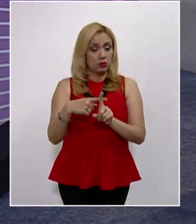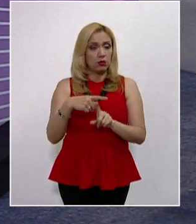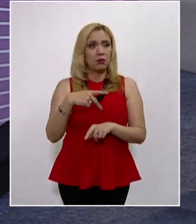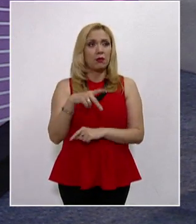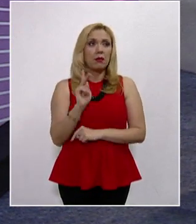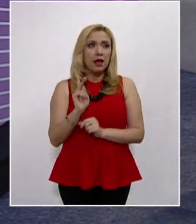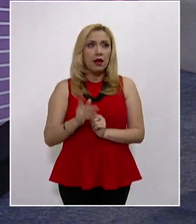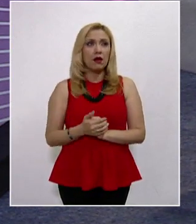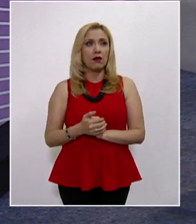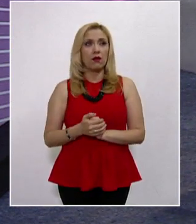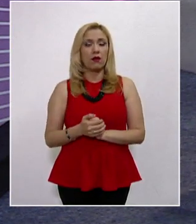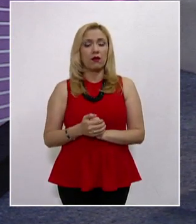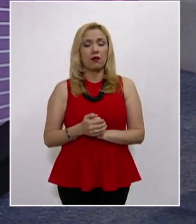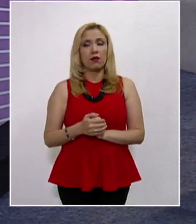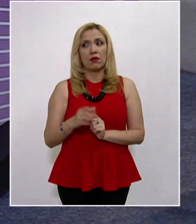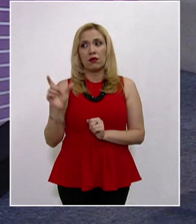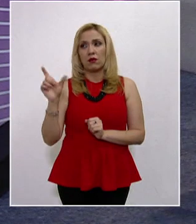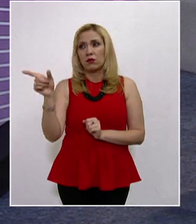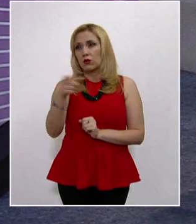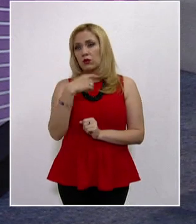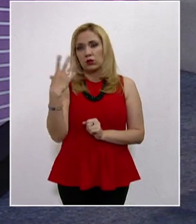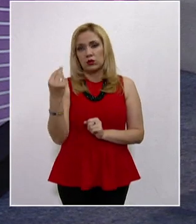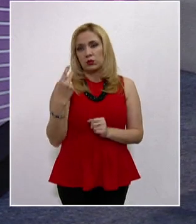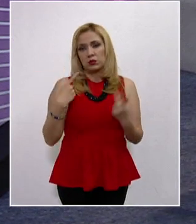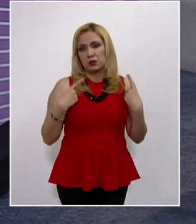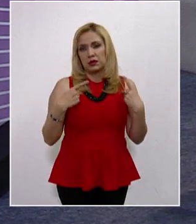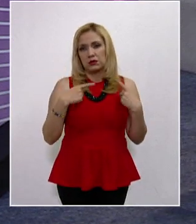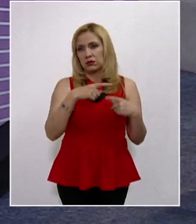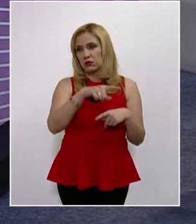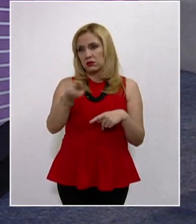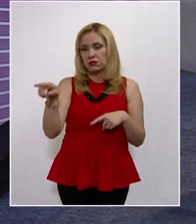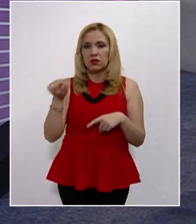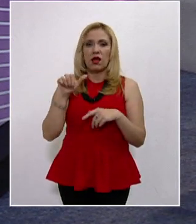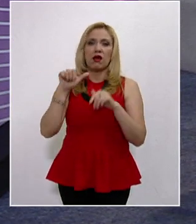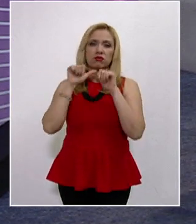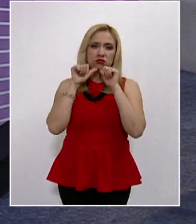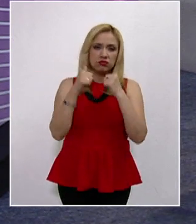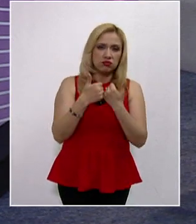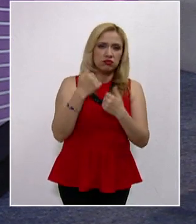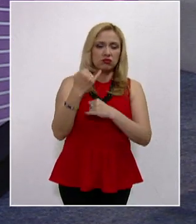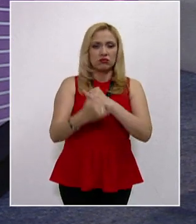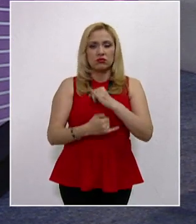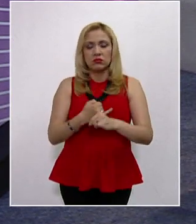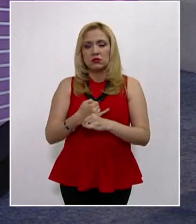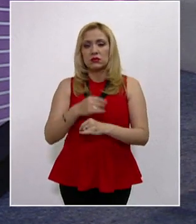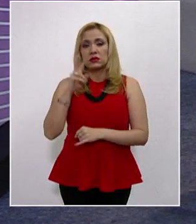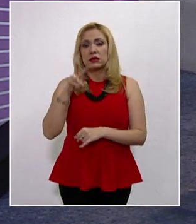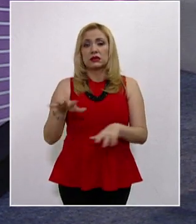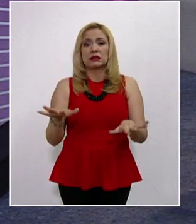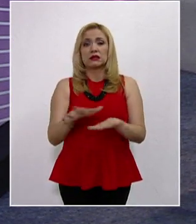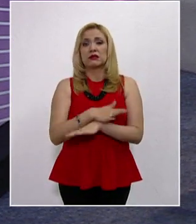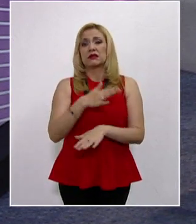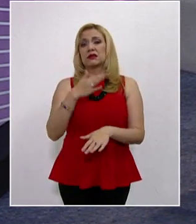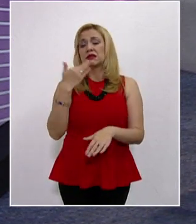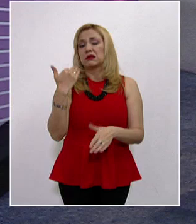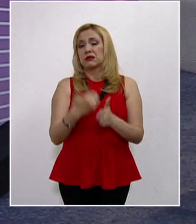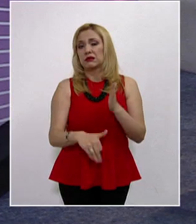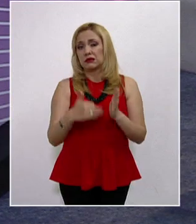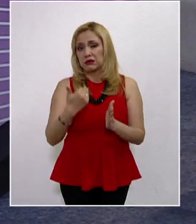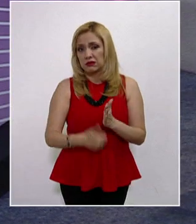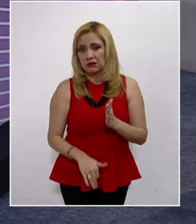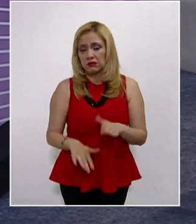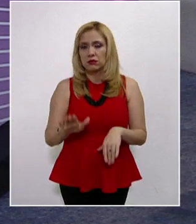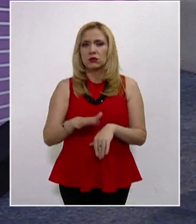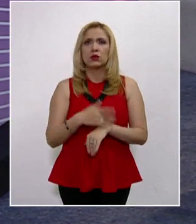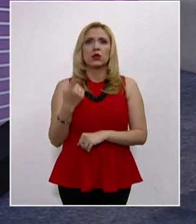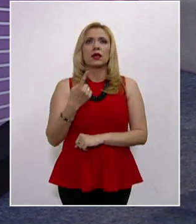embargo, a consideración de muchos, incluyendo organismos internacionales, fue una reforma incompleta,